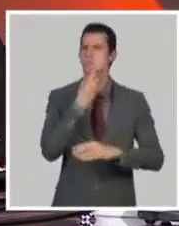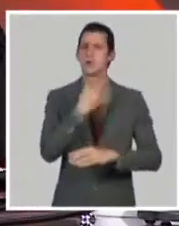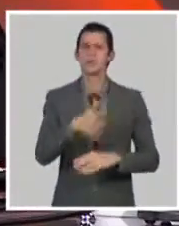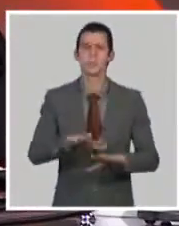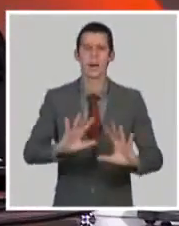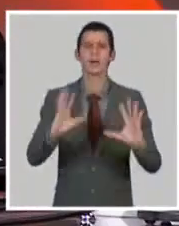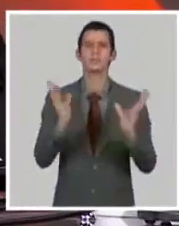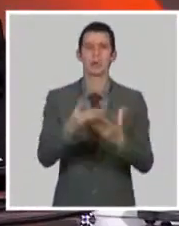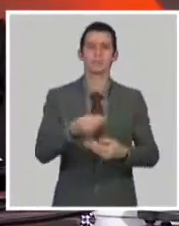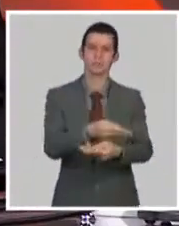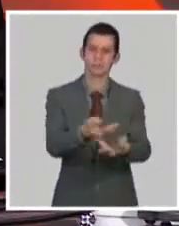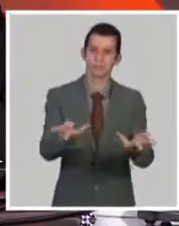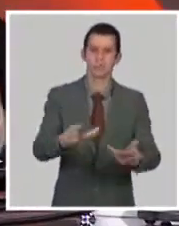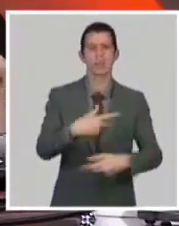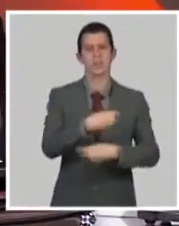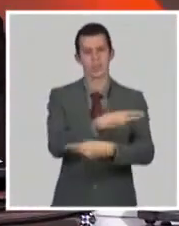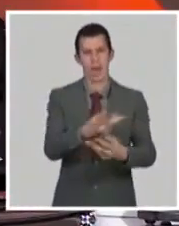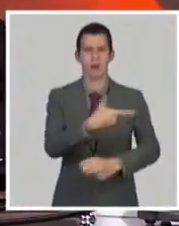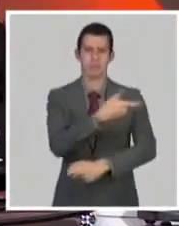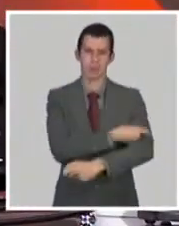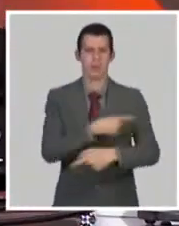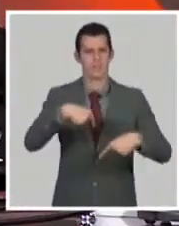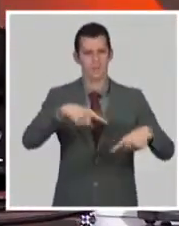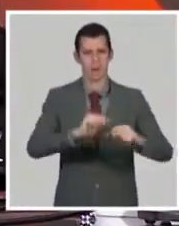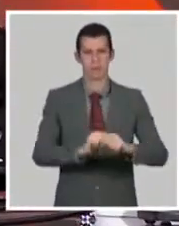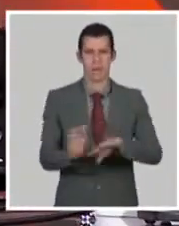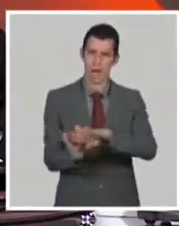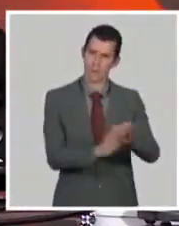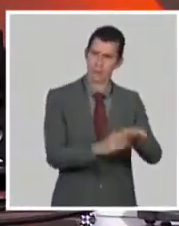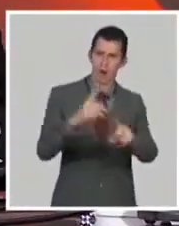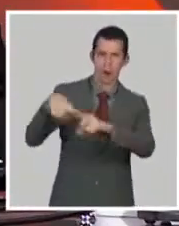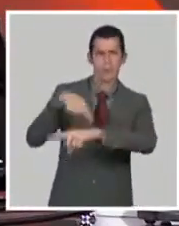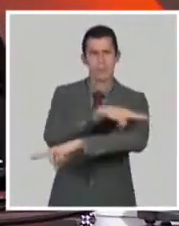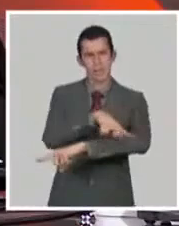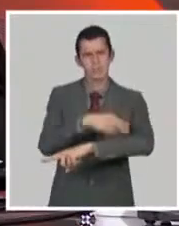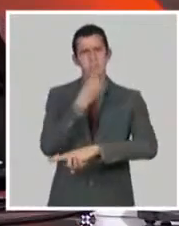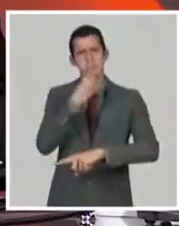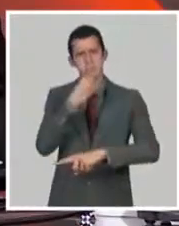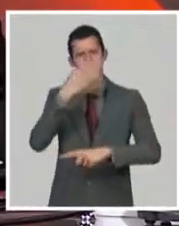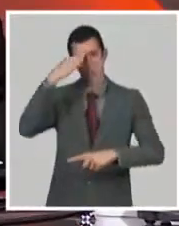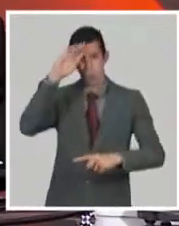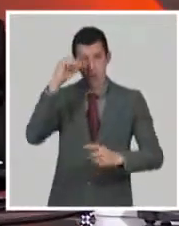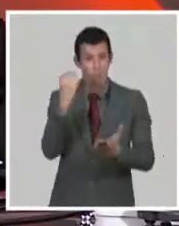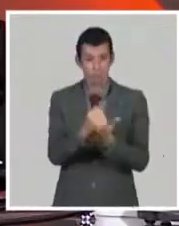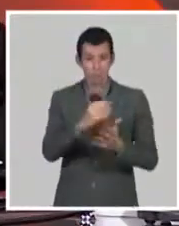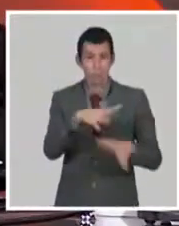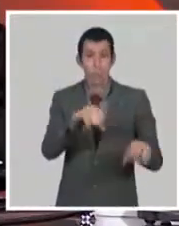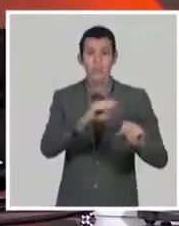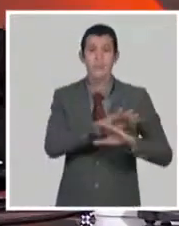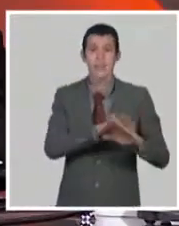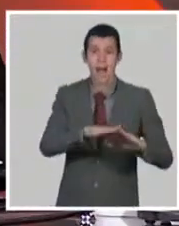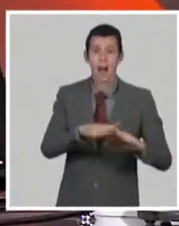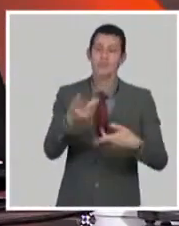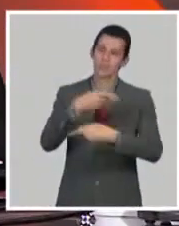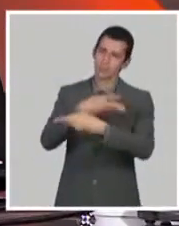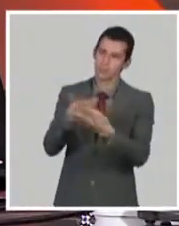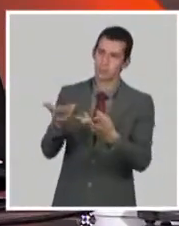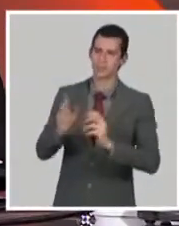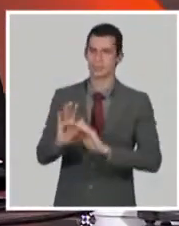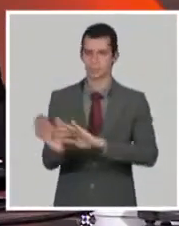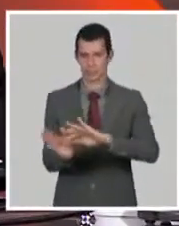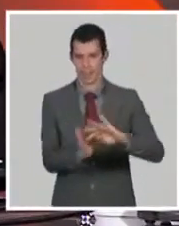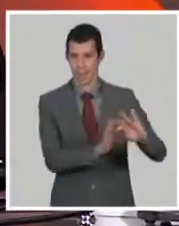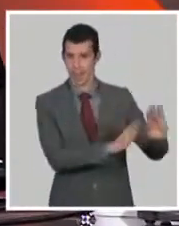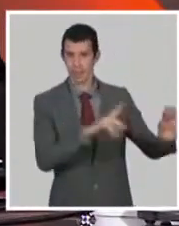hacia otras partes del mundo. Una noticia sin duda de muchísimo interés para todo nuestro pueblo. Mañana estaremos hablando de las medidas en La